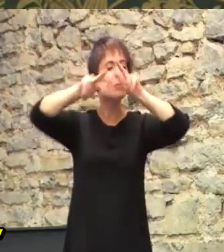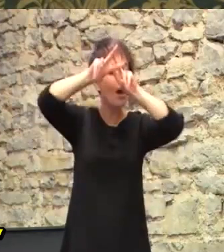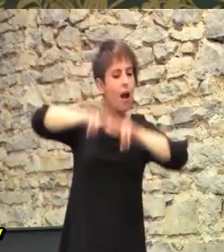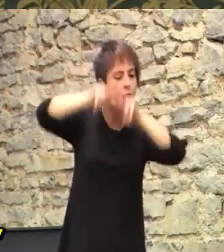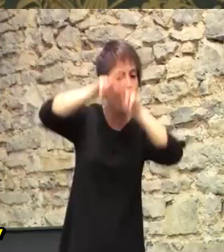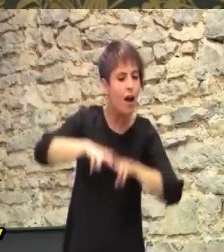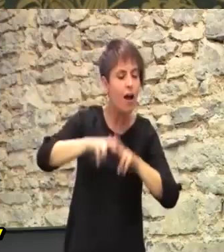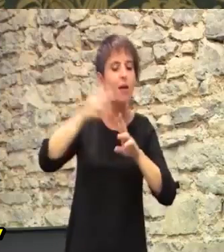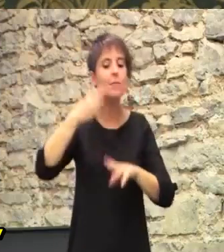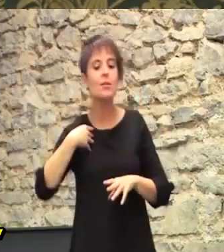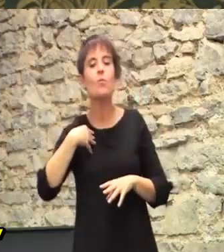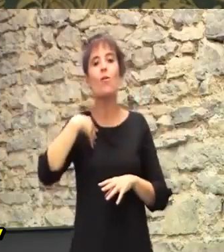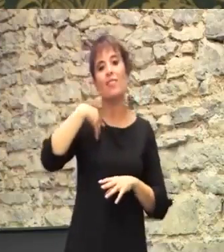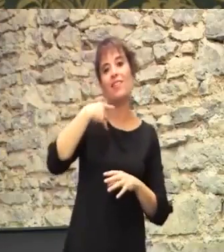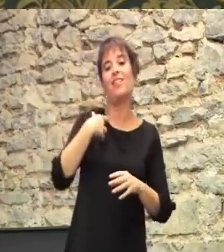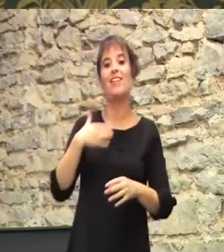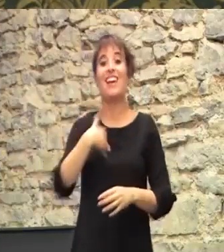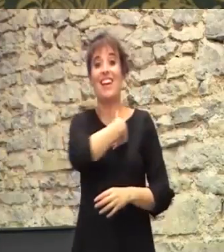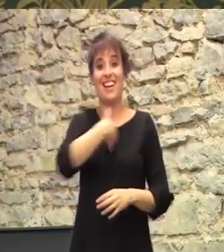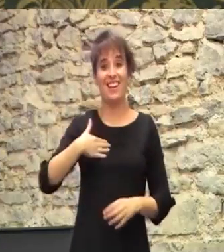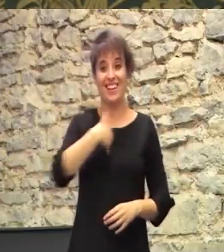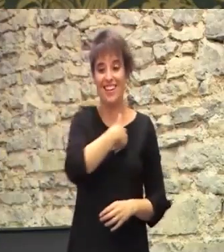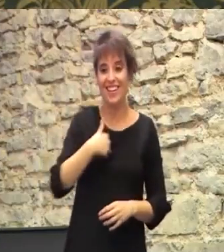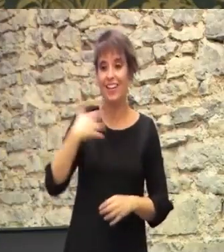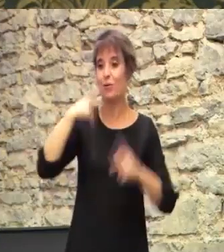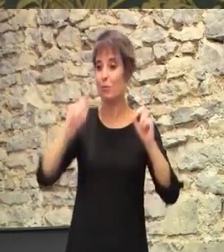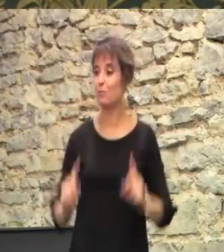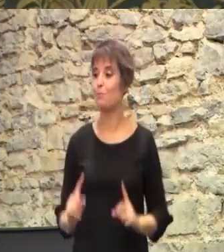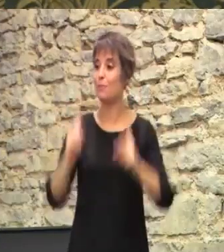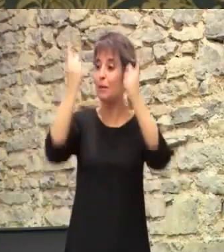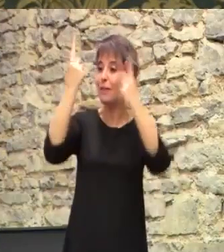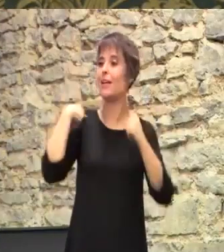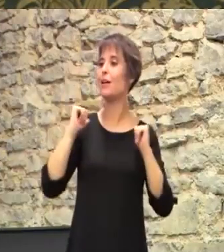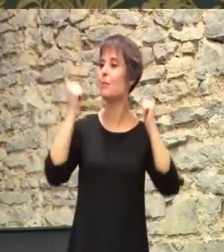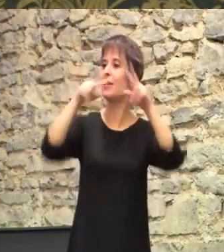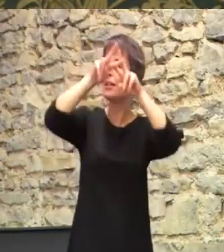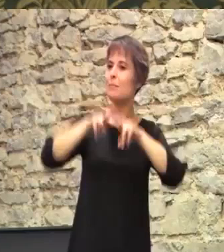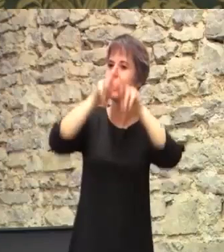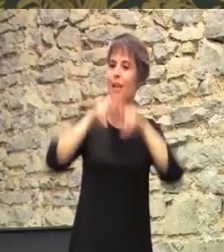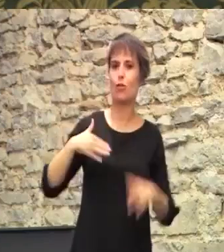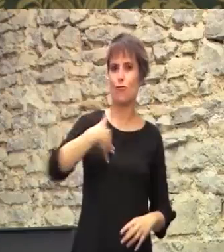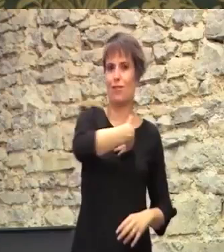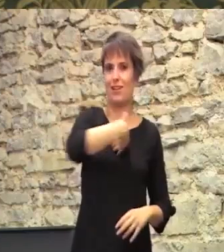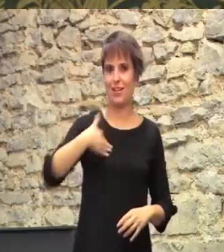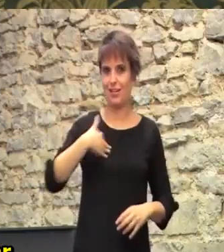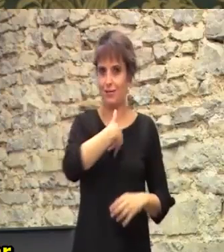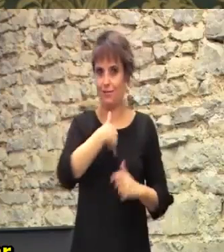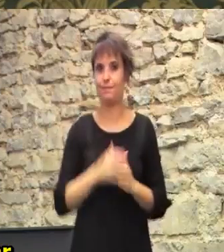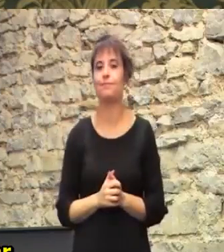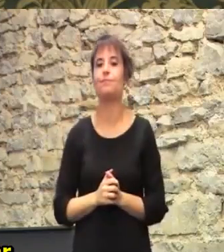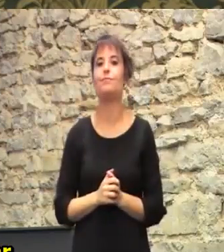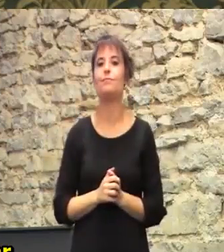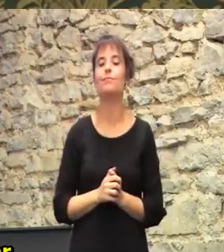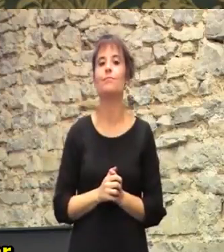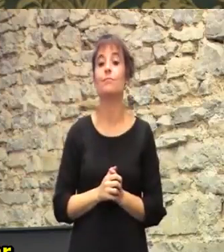argentina por la fundación konex que introdujo por primera vez la categoría estudios de género con